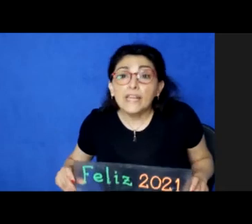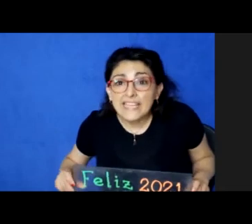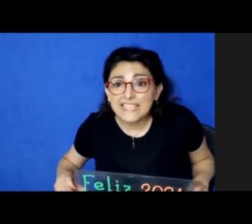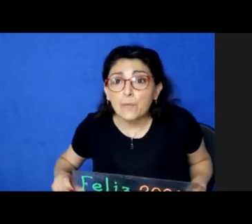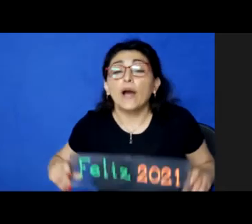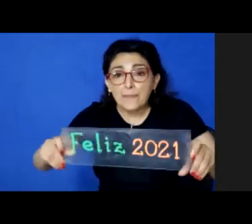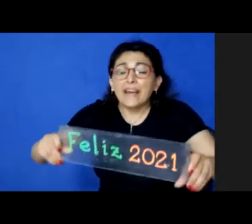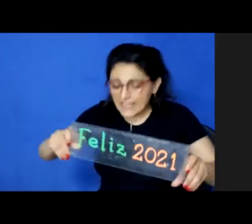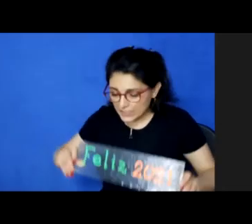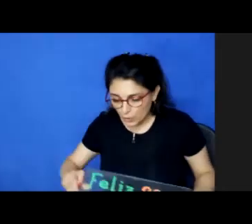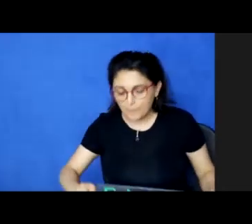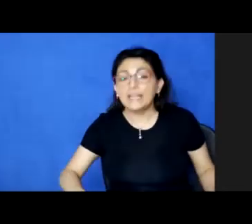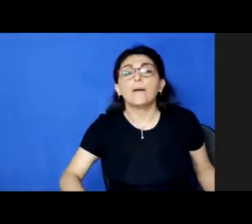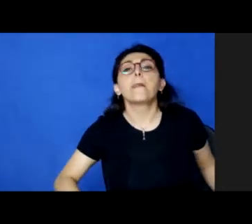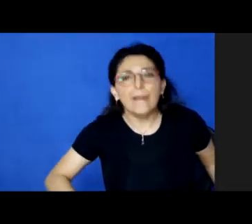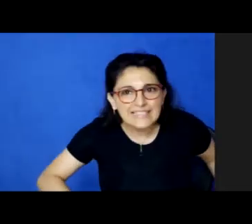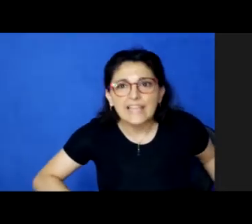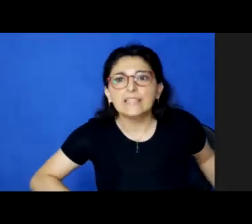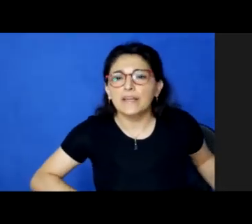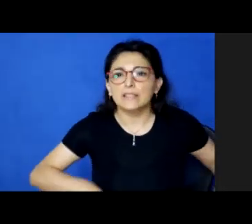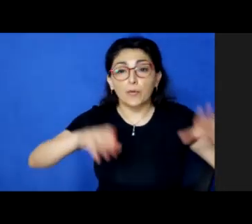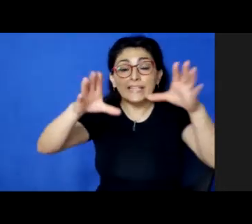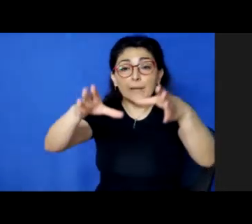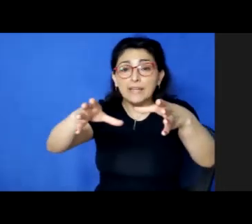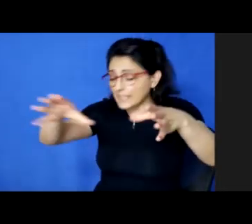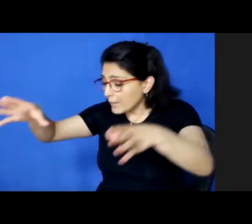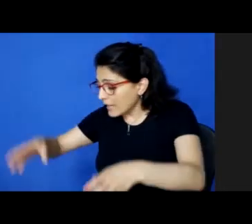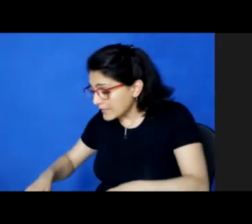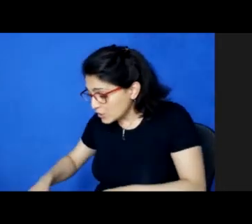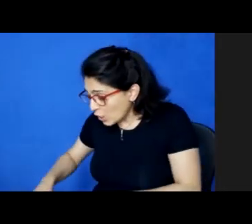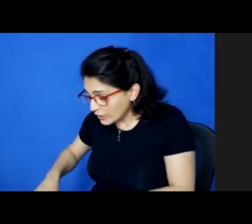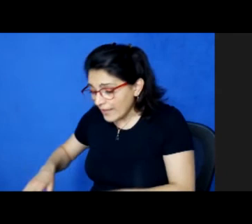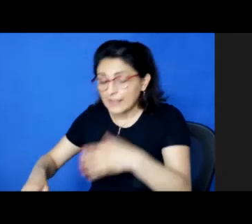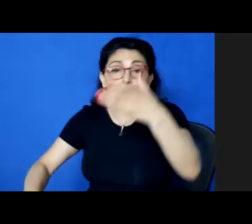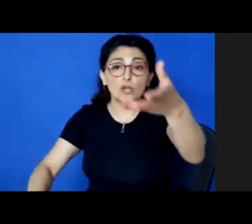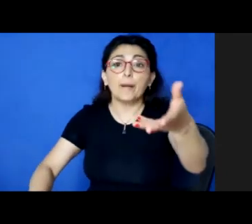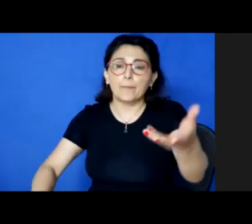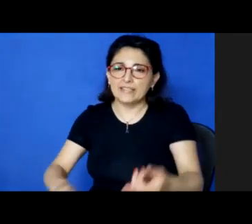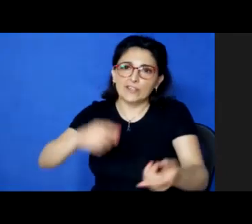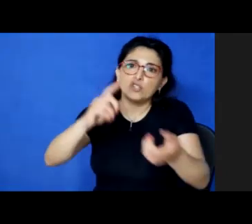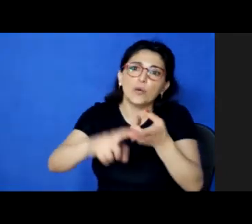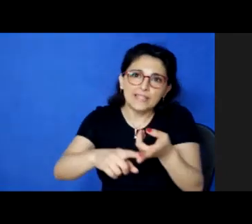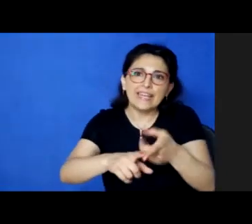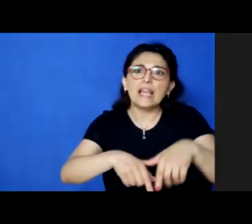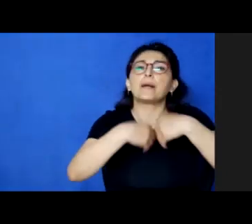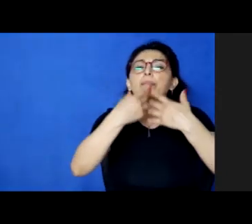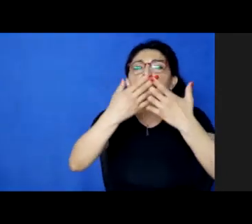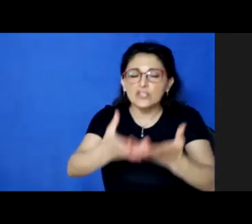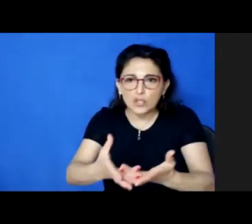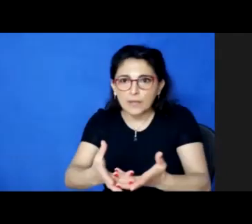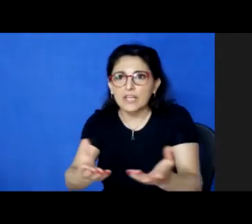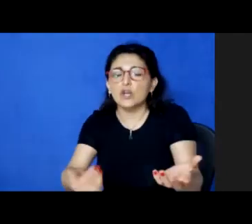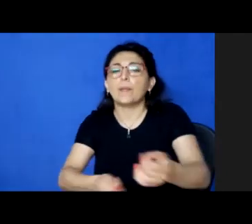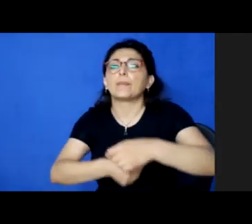¡Ah, buenísimo! Es para eso. Exactamente, porque también tenemos la versión para pintar sobre tela, para